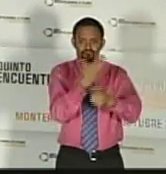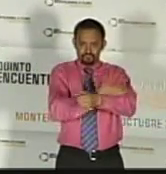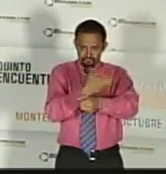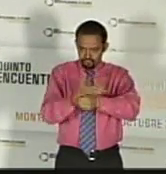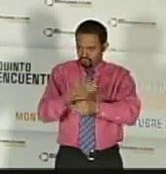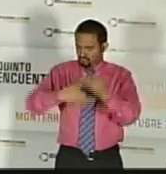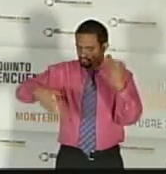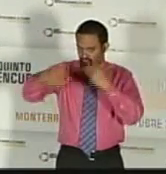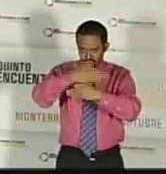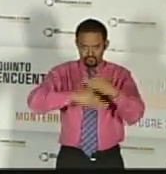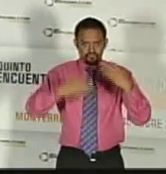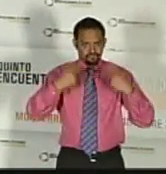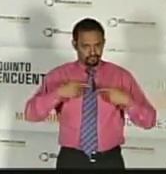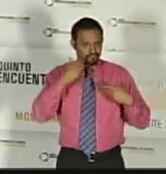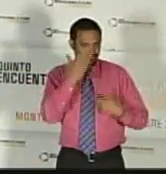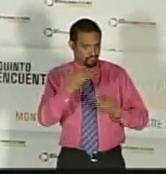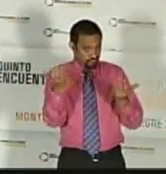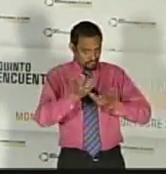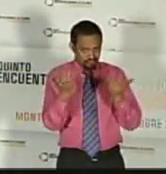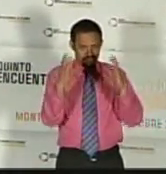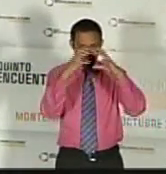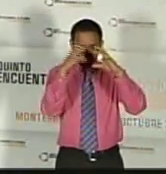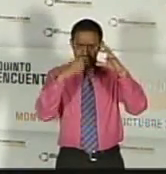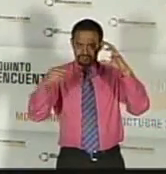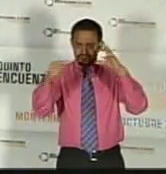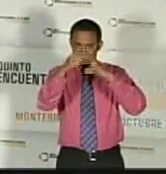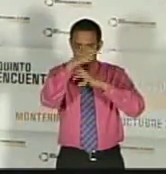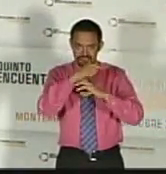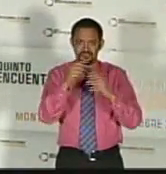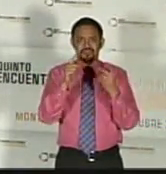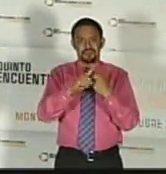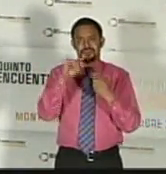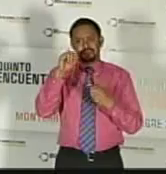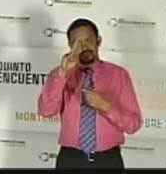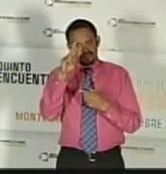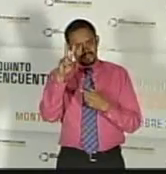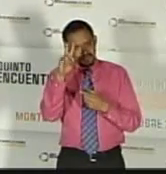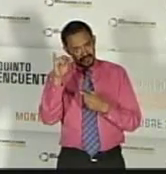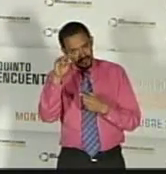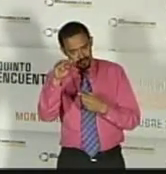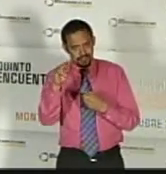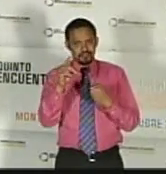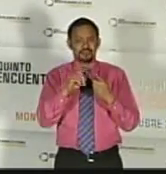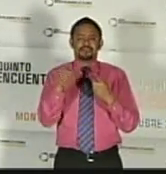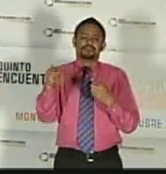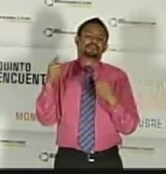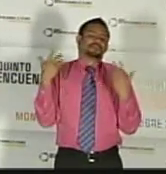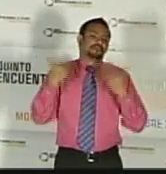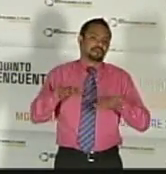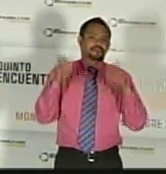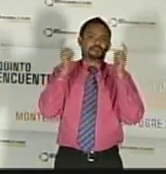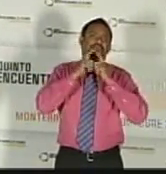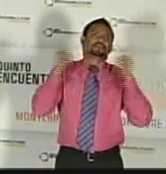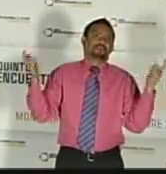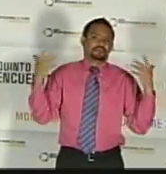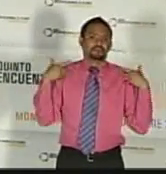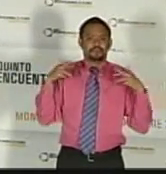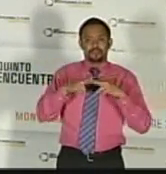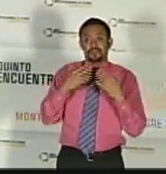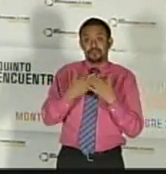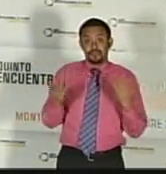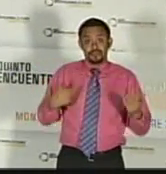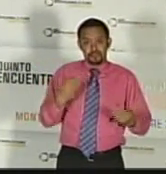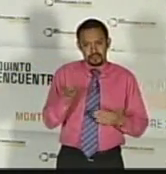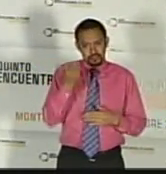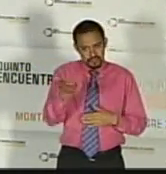los co-creadores globales que ya conocemos, tales como Irving Laszlo, que es uno de mis grandes maestros. Yo le pediría al